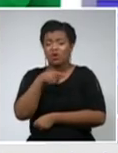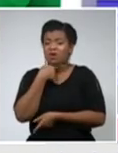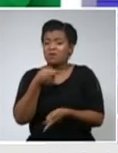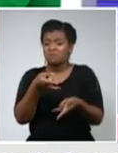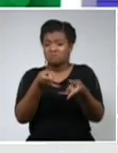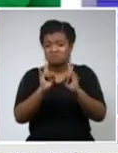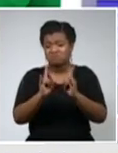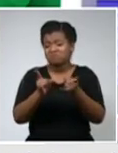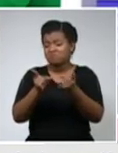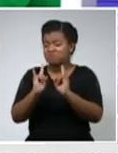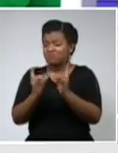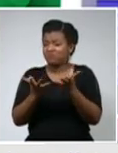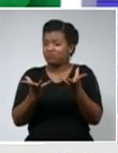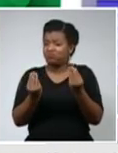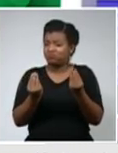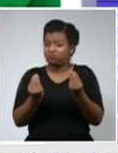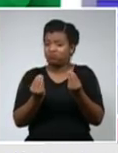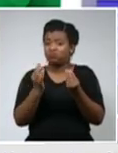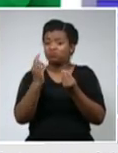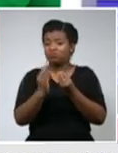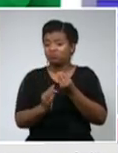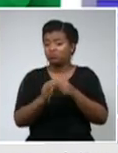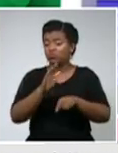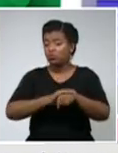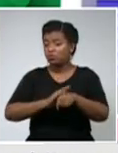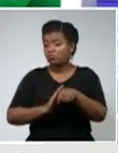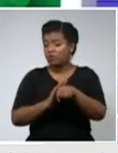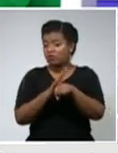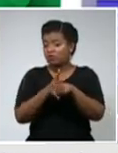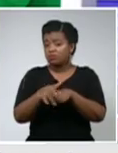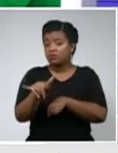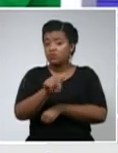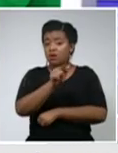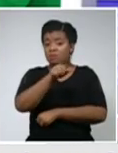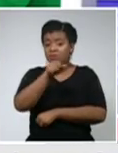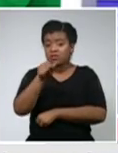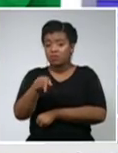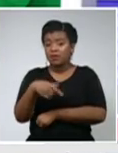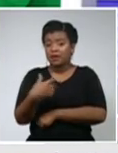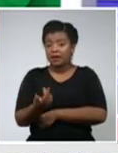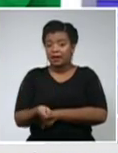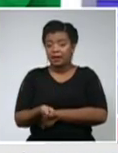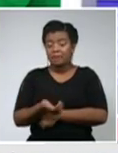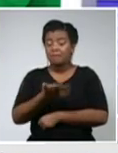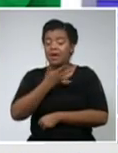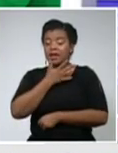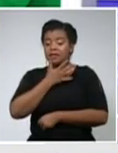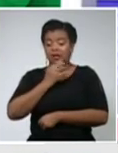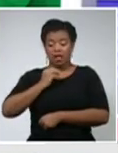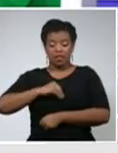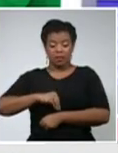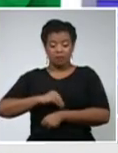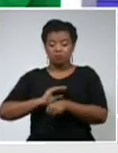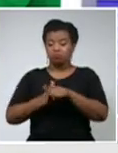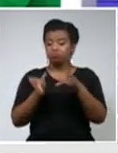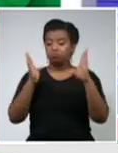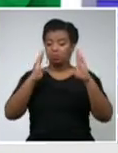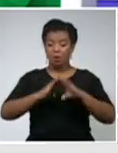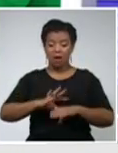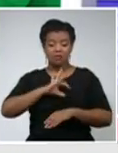esta enfermedad, el hecho de que haya pacientes transmitiendo la misma sin tener